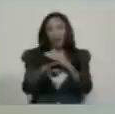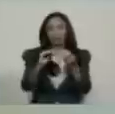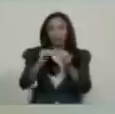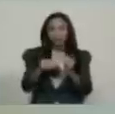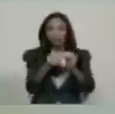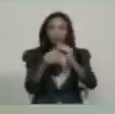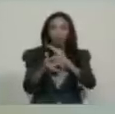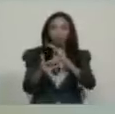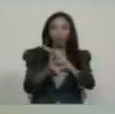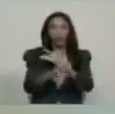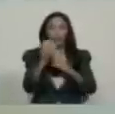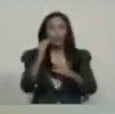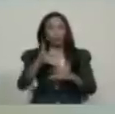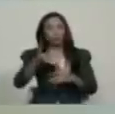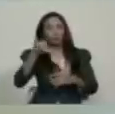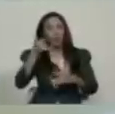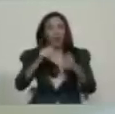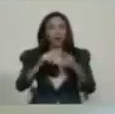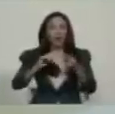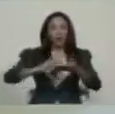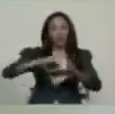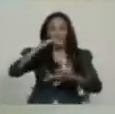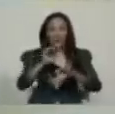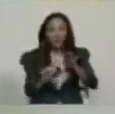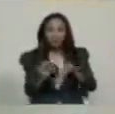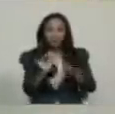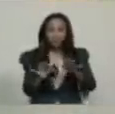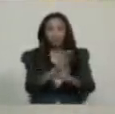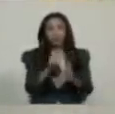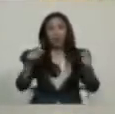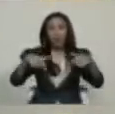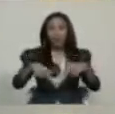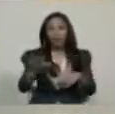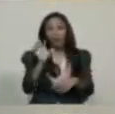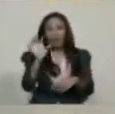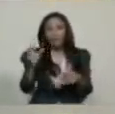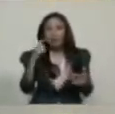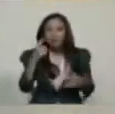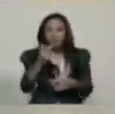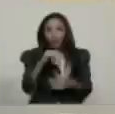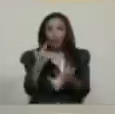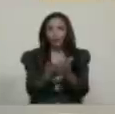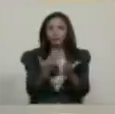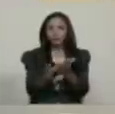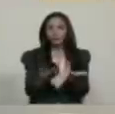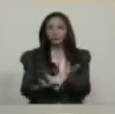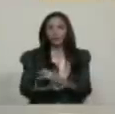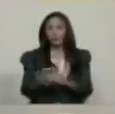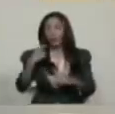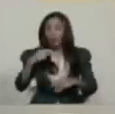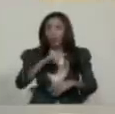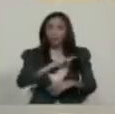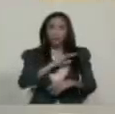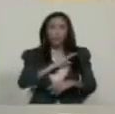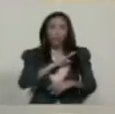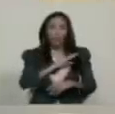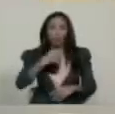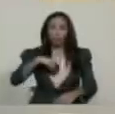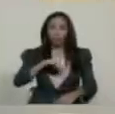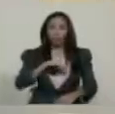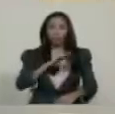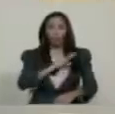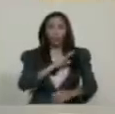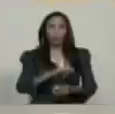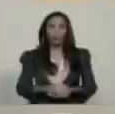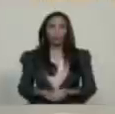equipos electrónicos. Y lo tiene Venezuela, y es nuestro soberano, nuestro, nuestrico, nuestrico. Por eso los